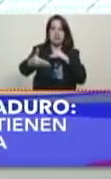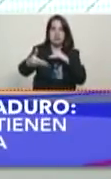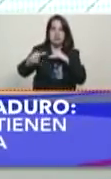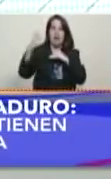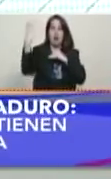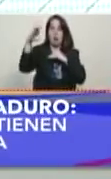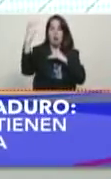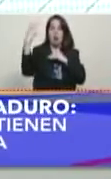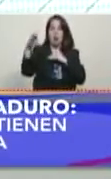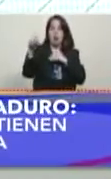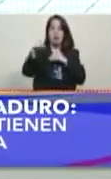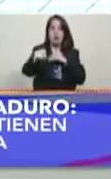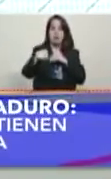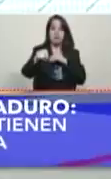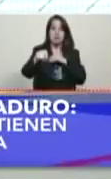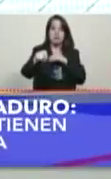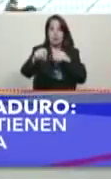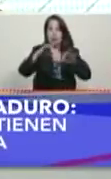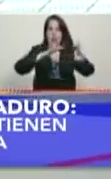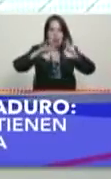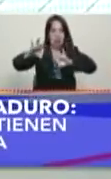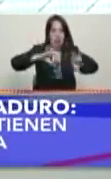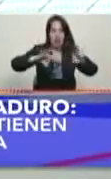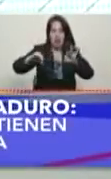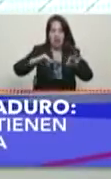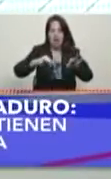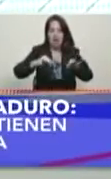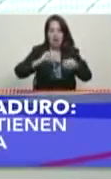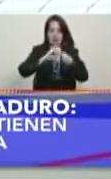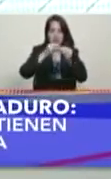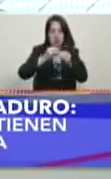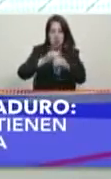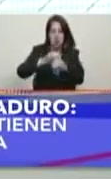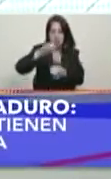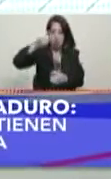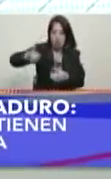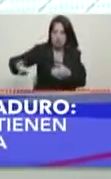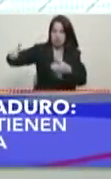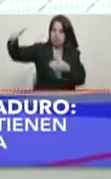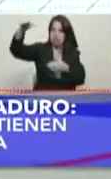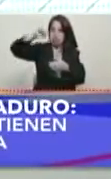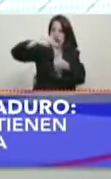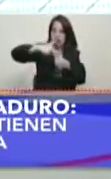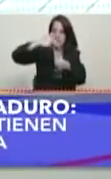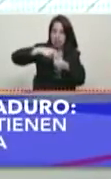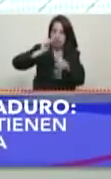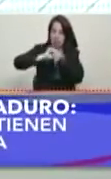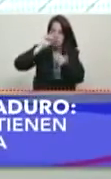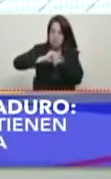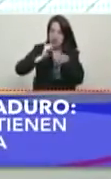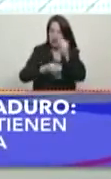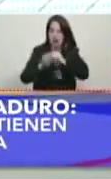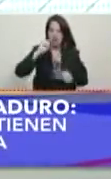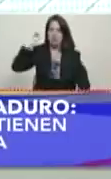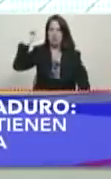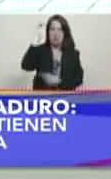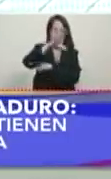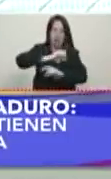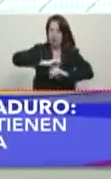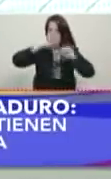colombia preparando las bombas molotov preparando las piedras preparando la agresión